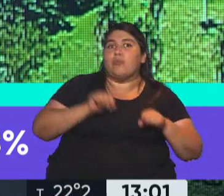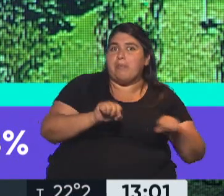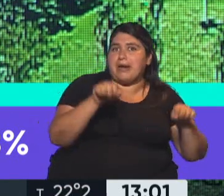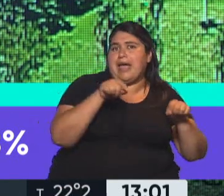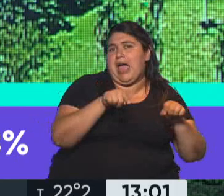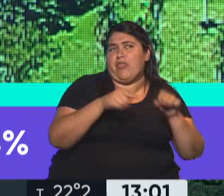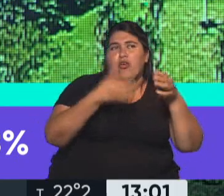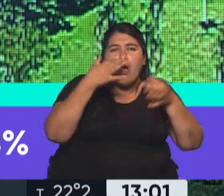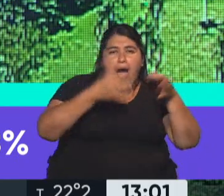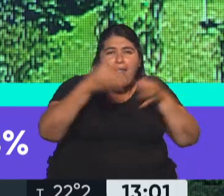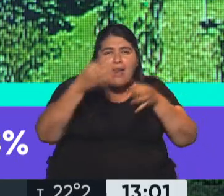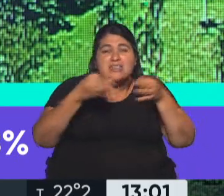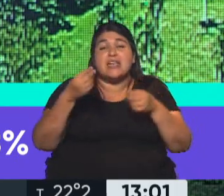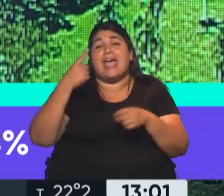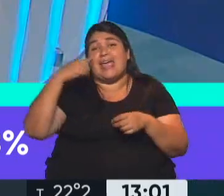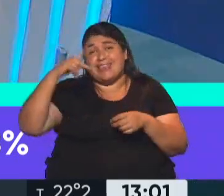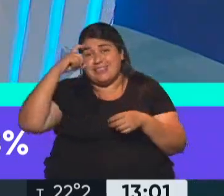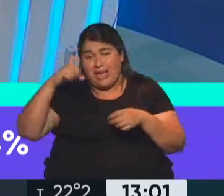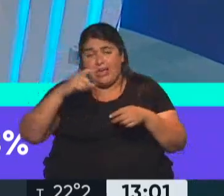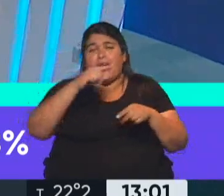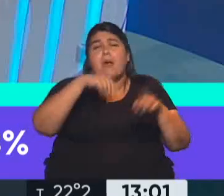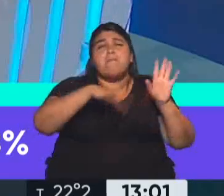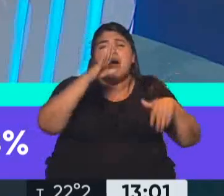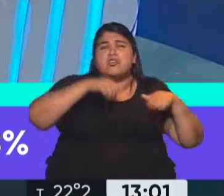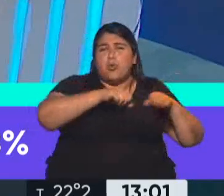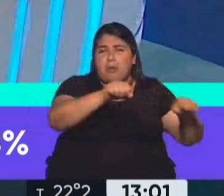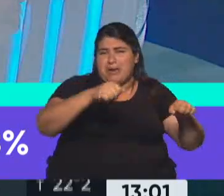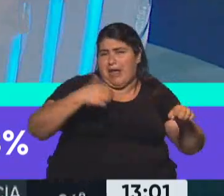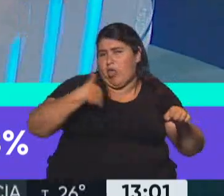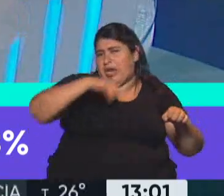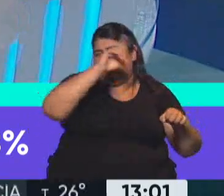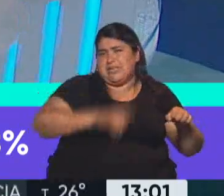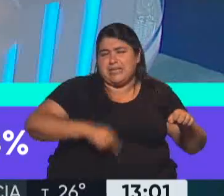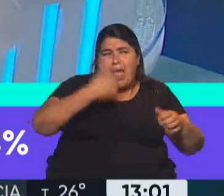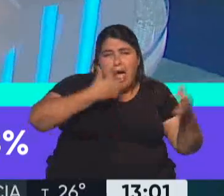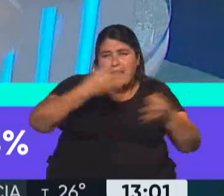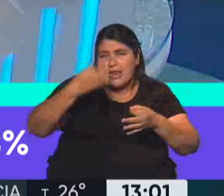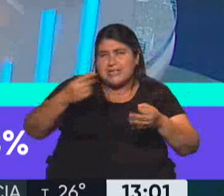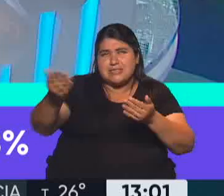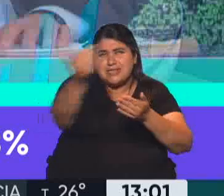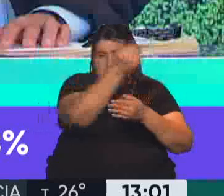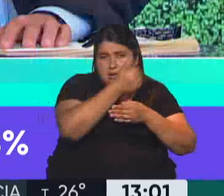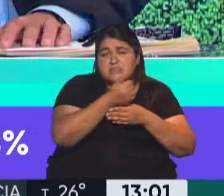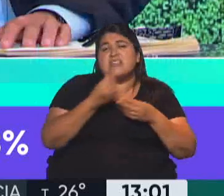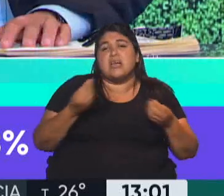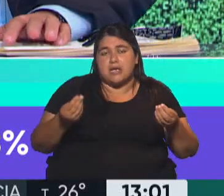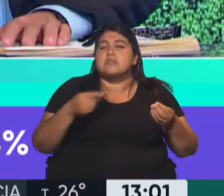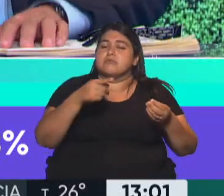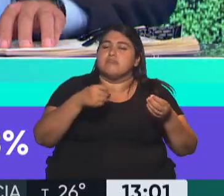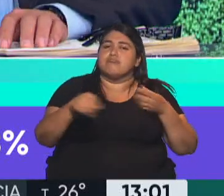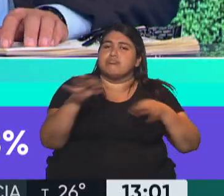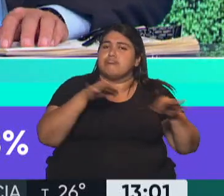es una medición que hace el INDEC sobre las principales cadenas de supermercados de todo el país. Está dando un aumento en cantidades